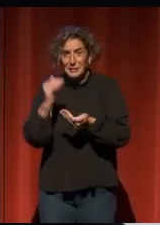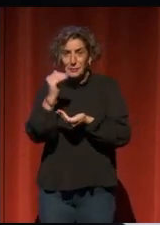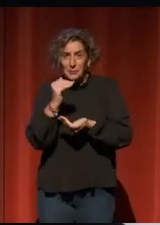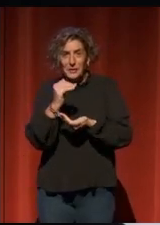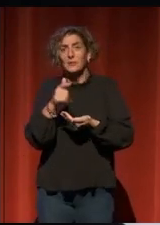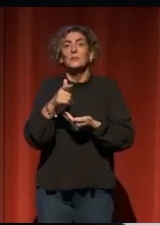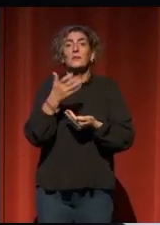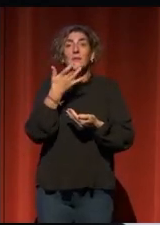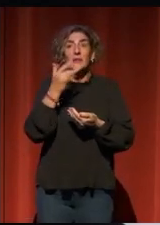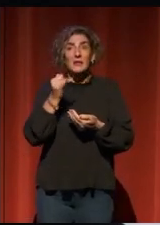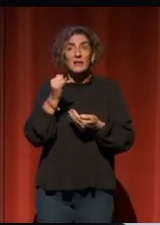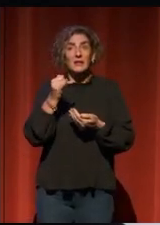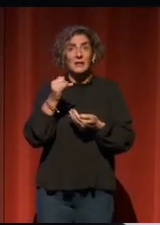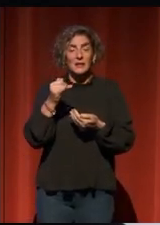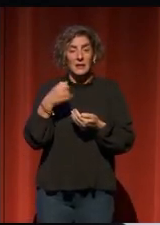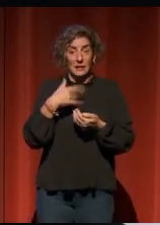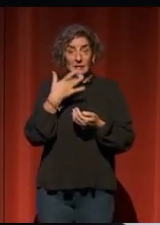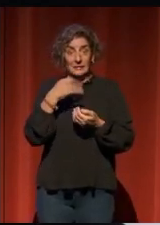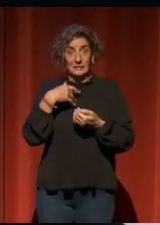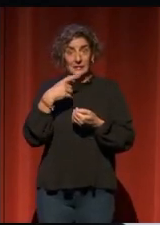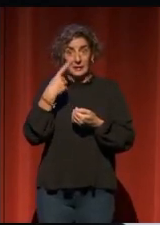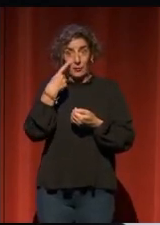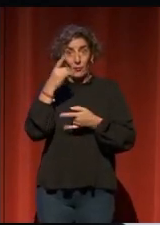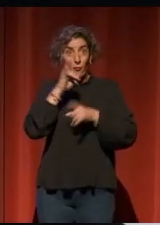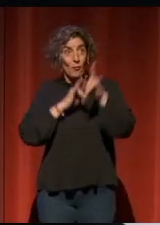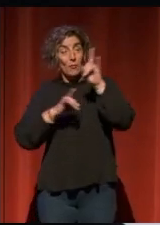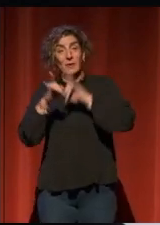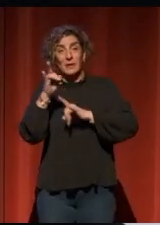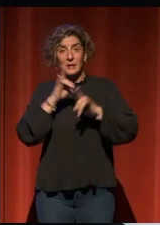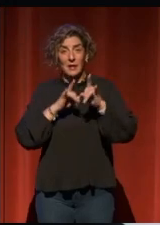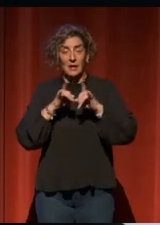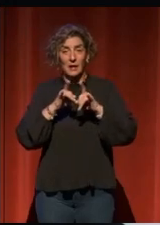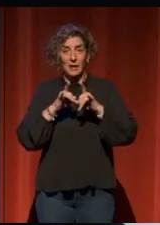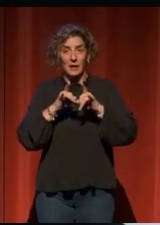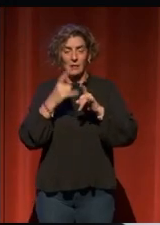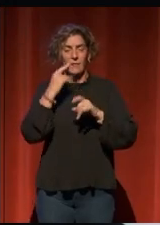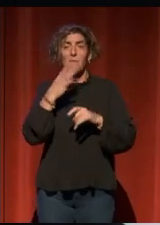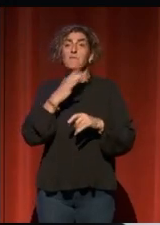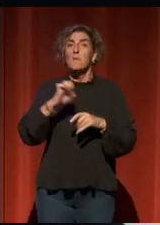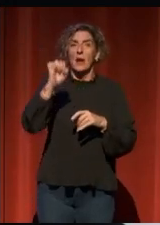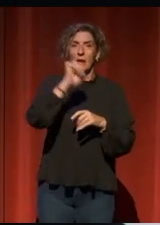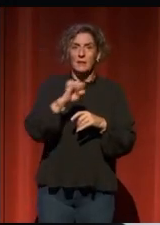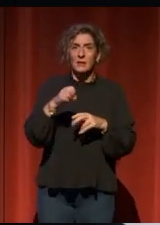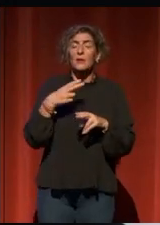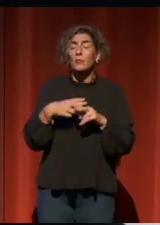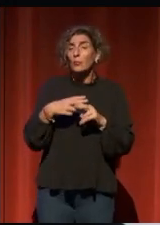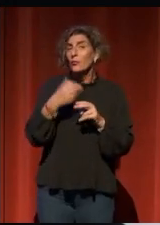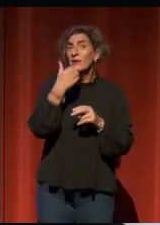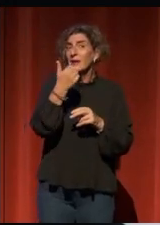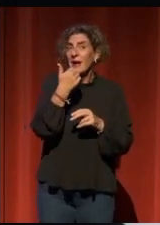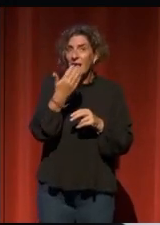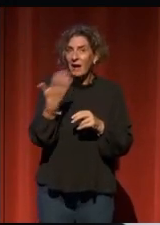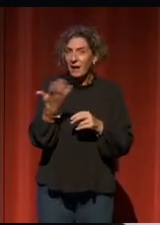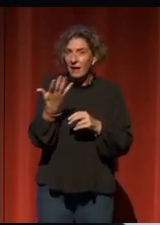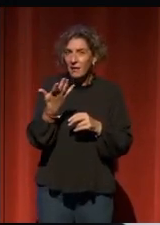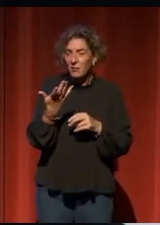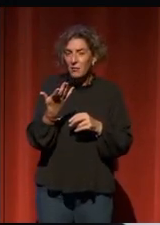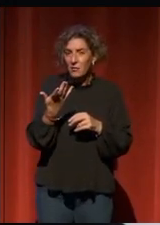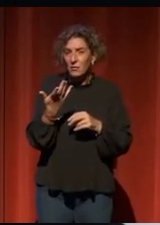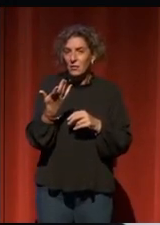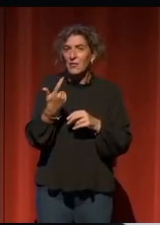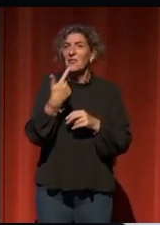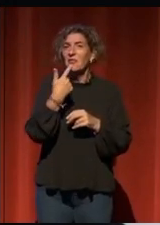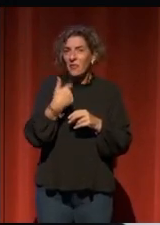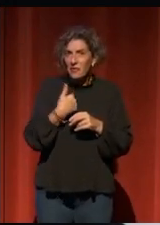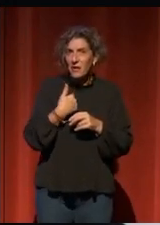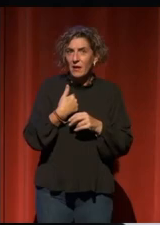lo percibía tan profundamente así, es porque algo me estaba diciendo que yo